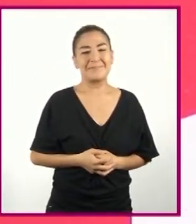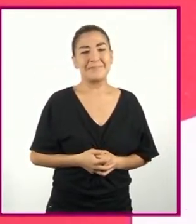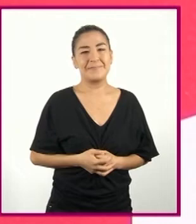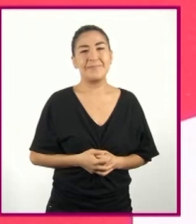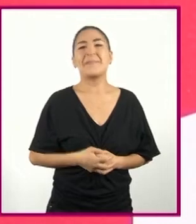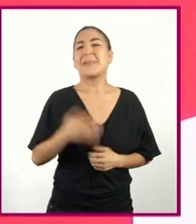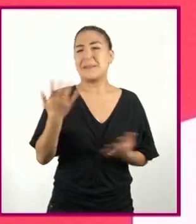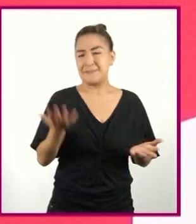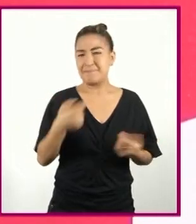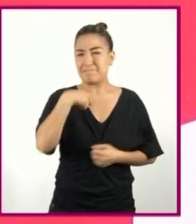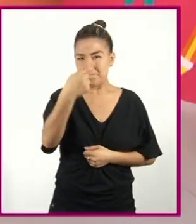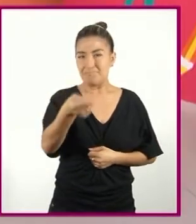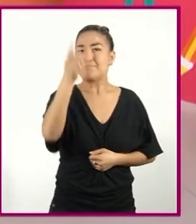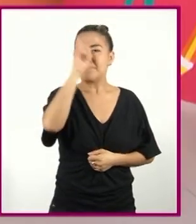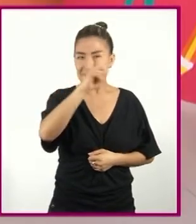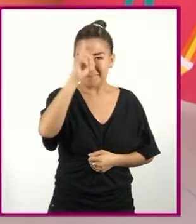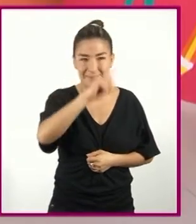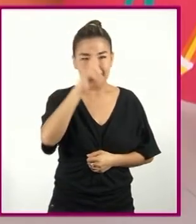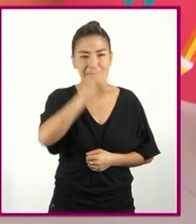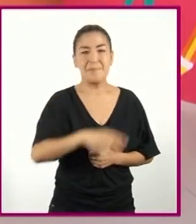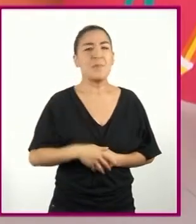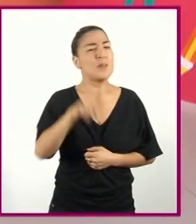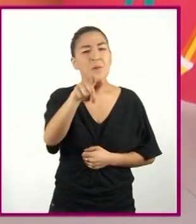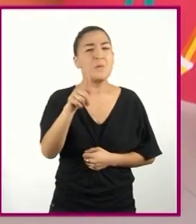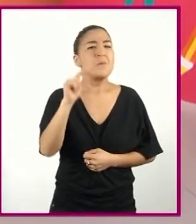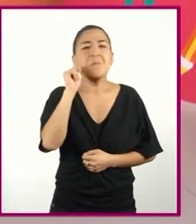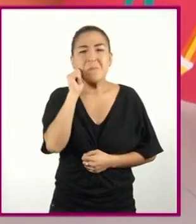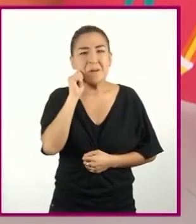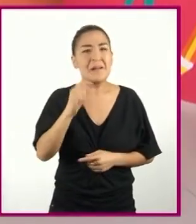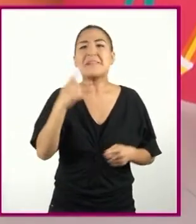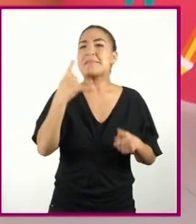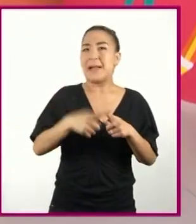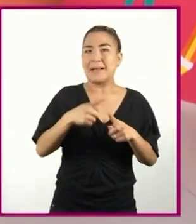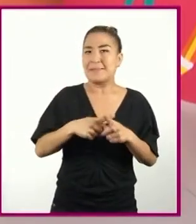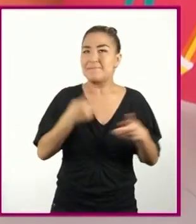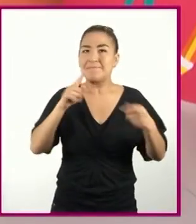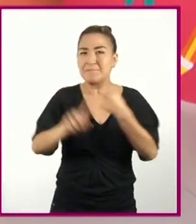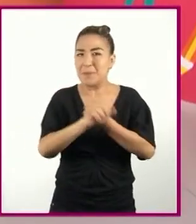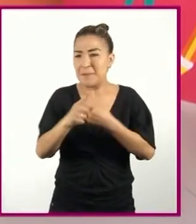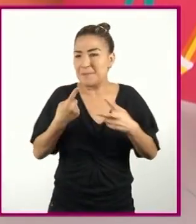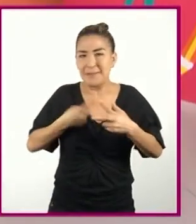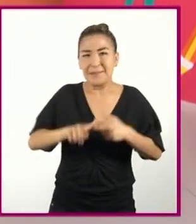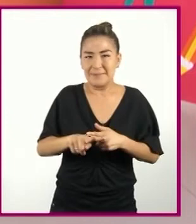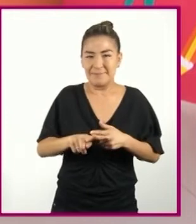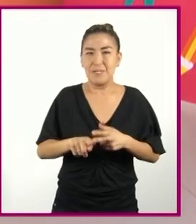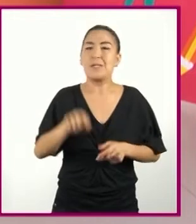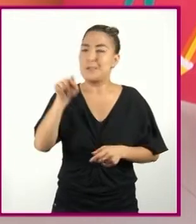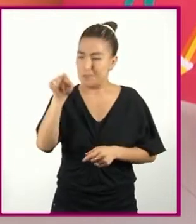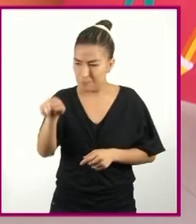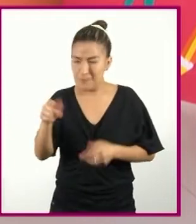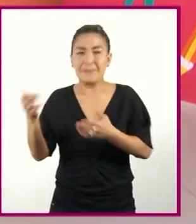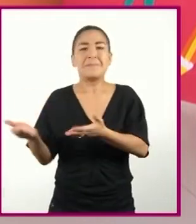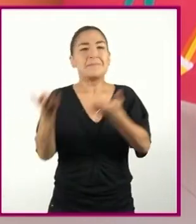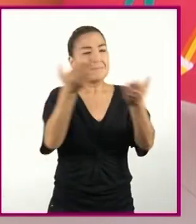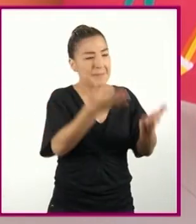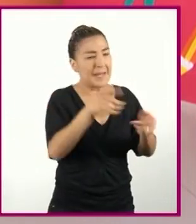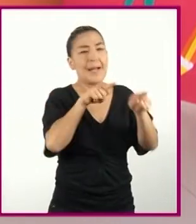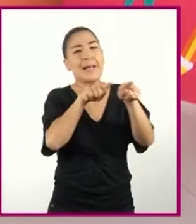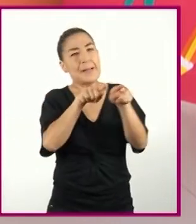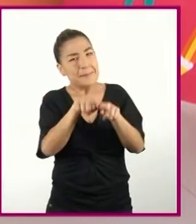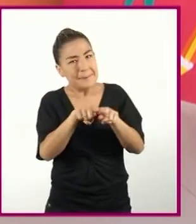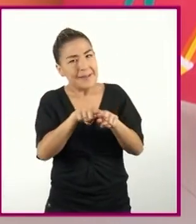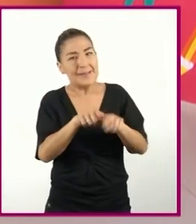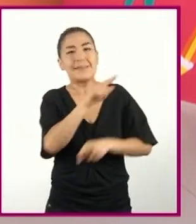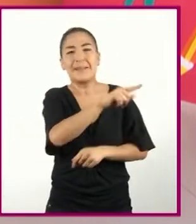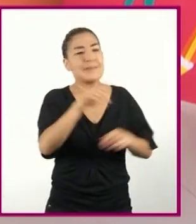Te sugiero que sin importar quién inició el pleito, te acerques a tu hermana